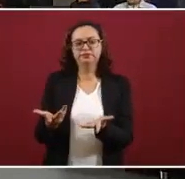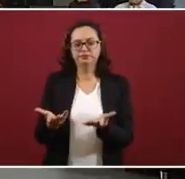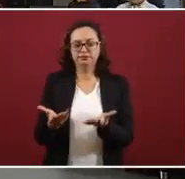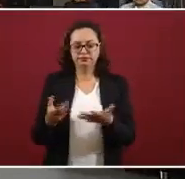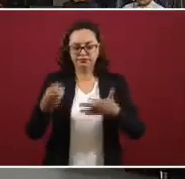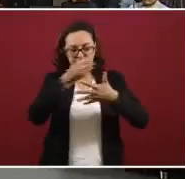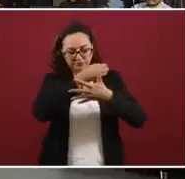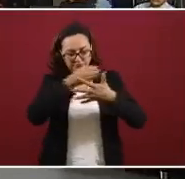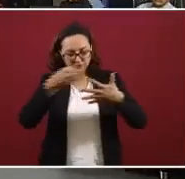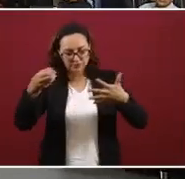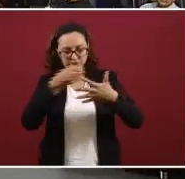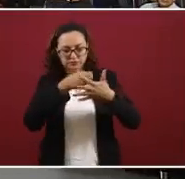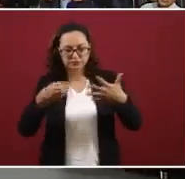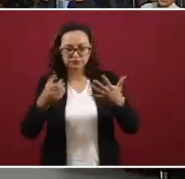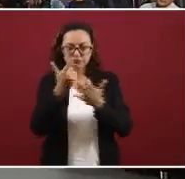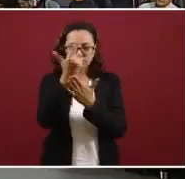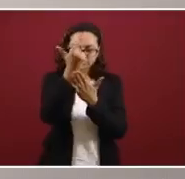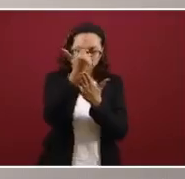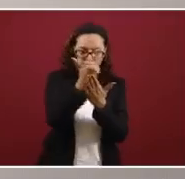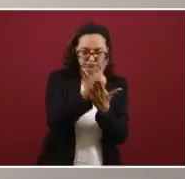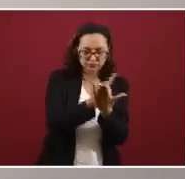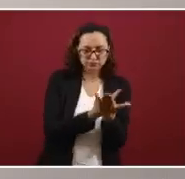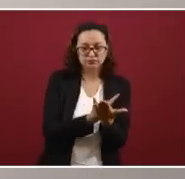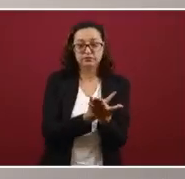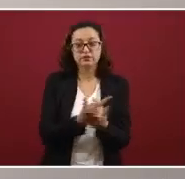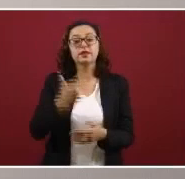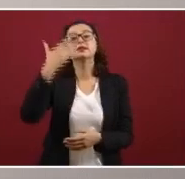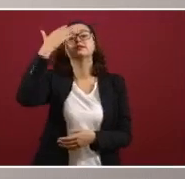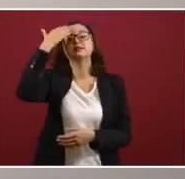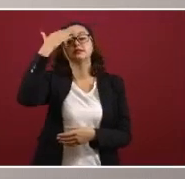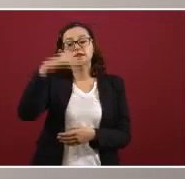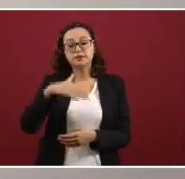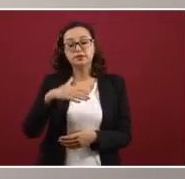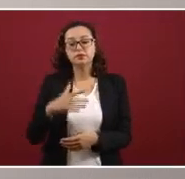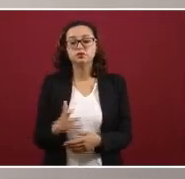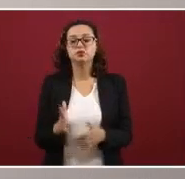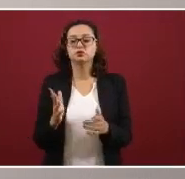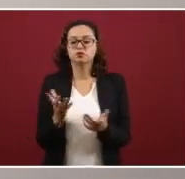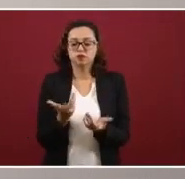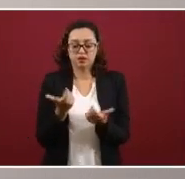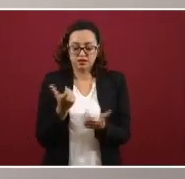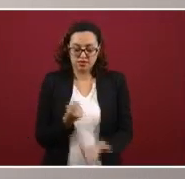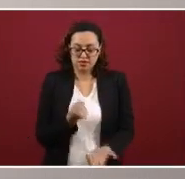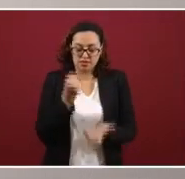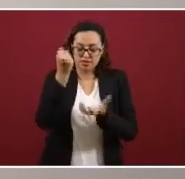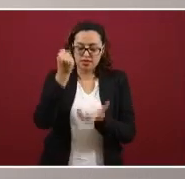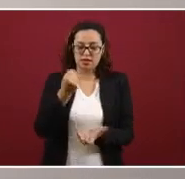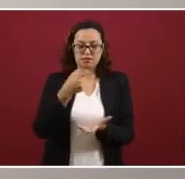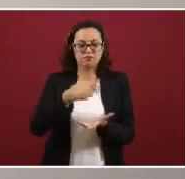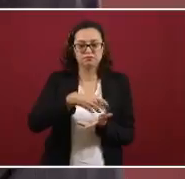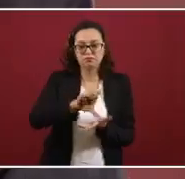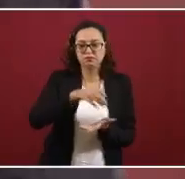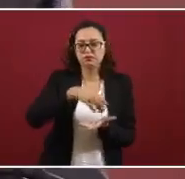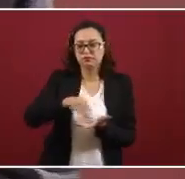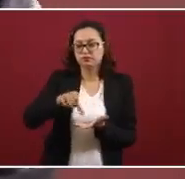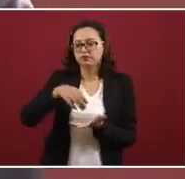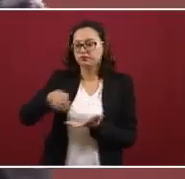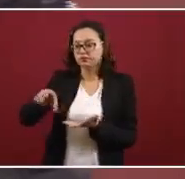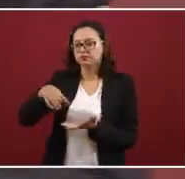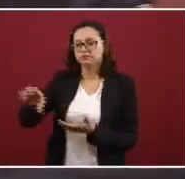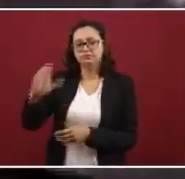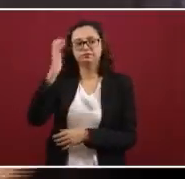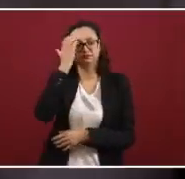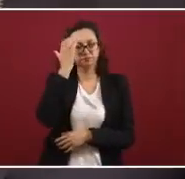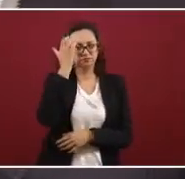ordenado y sabemos cómo se están distribuyendo los apoyos. Entonces, esa es